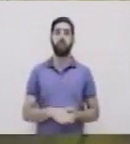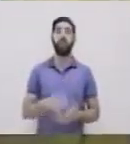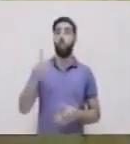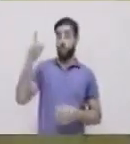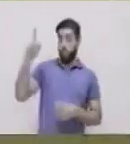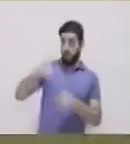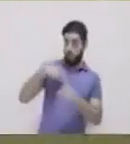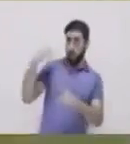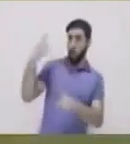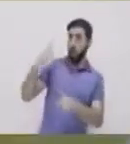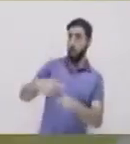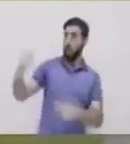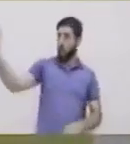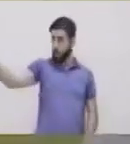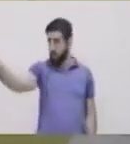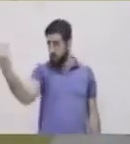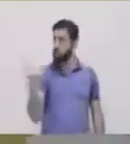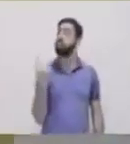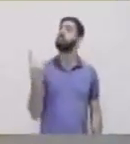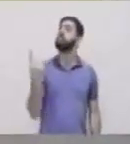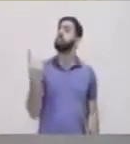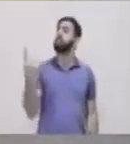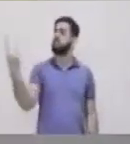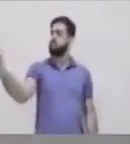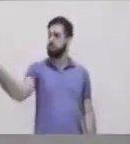y al regresar te diga,